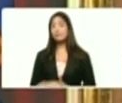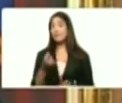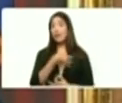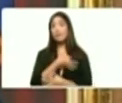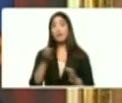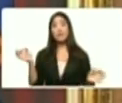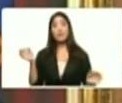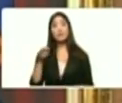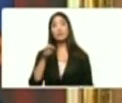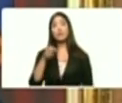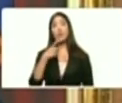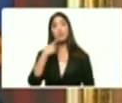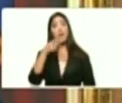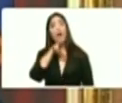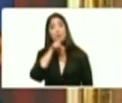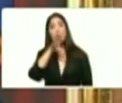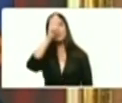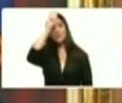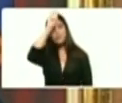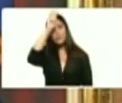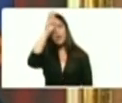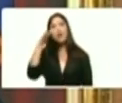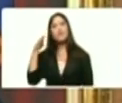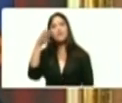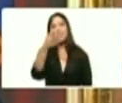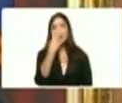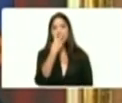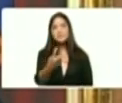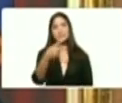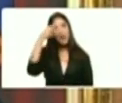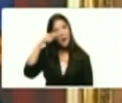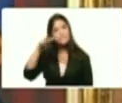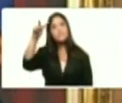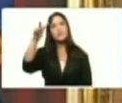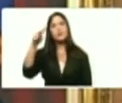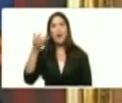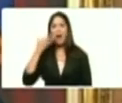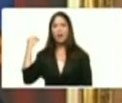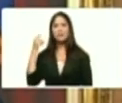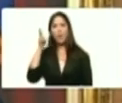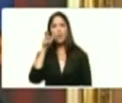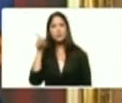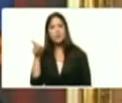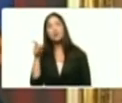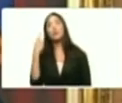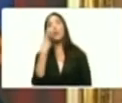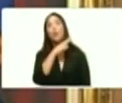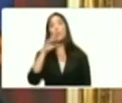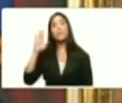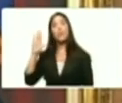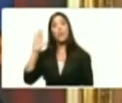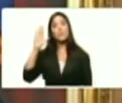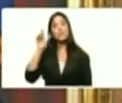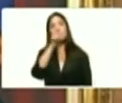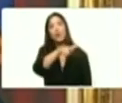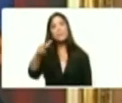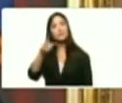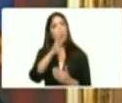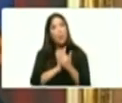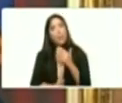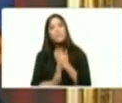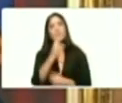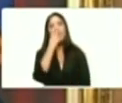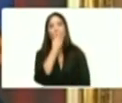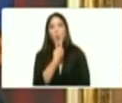que nos está dejando, el Papa Francisco, desde su visita, histórica a México, Ahorita lo estábamos escuchando, su compromiso, con los humildes, con los